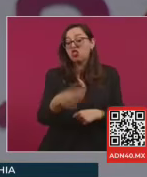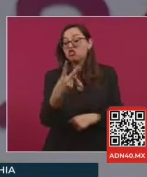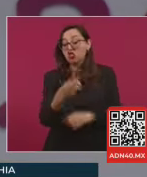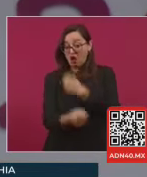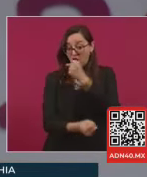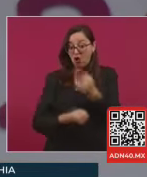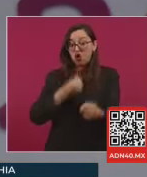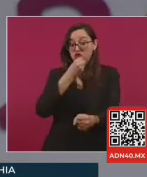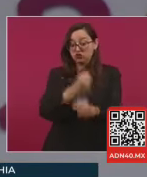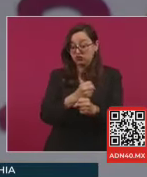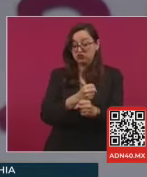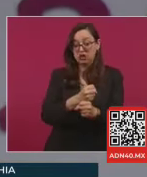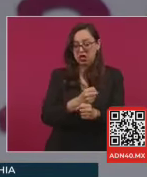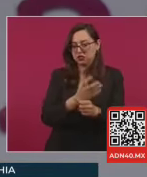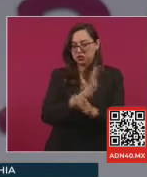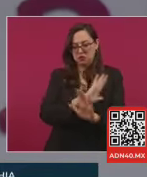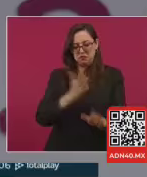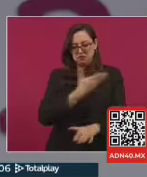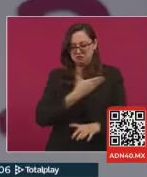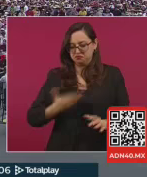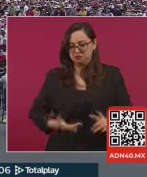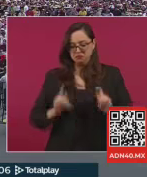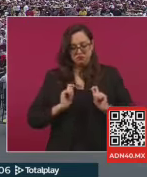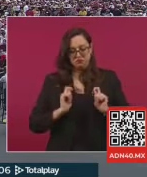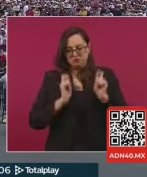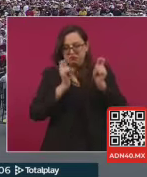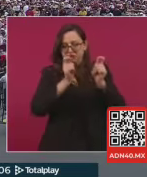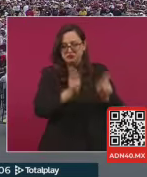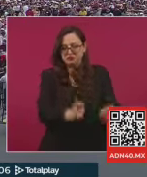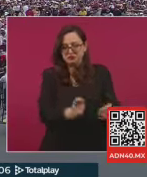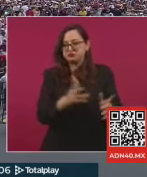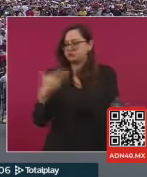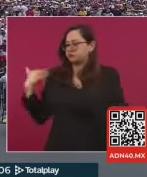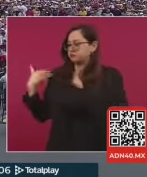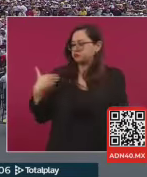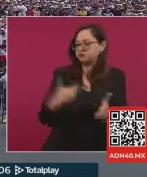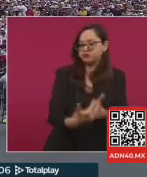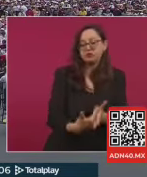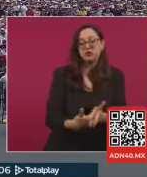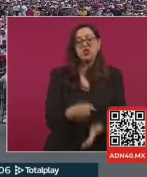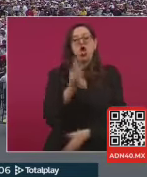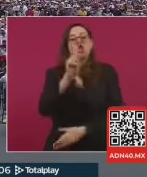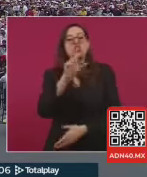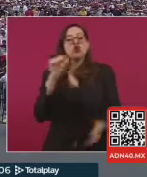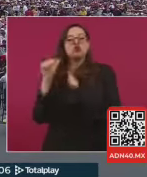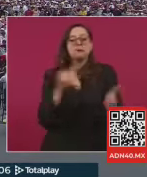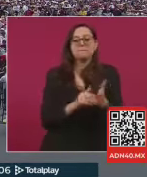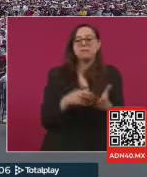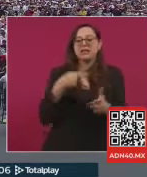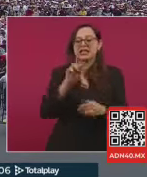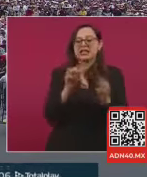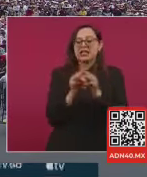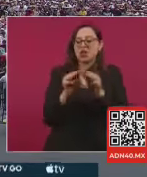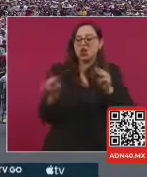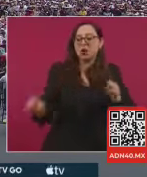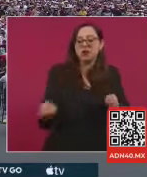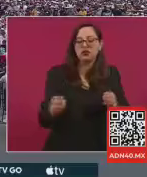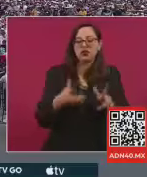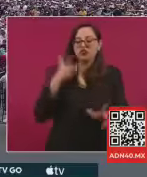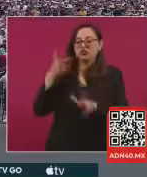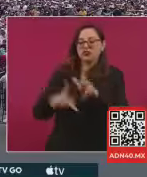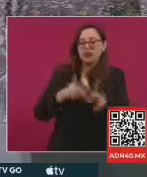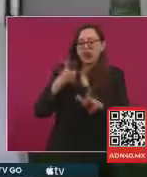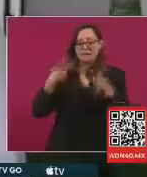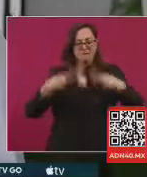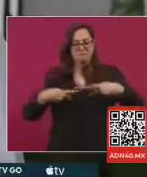Ahí lo que dice el presidente López Obrador, y continúa la movilización, Oscar, hay que decir, de nuestros compañeros periodistas que también